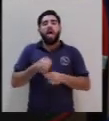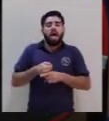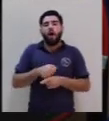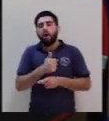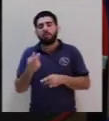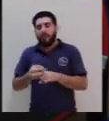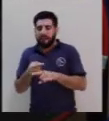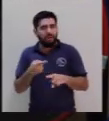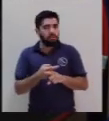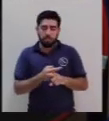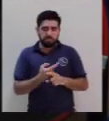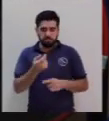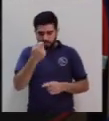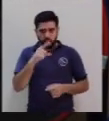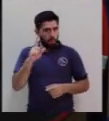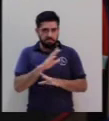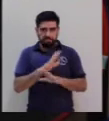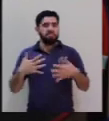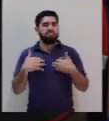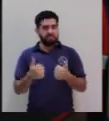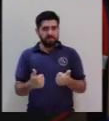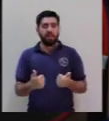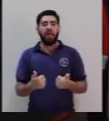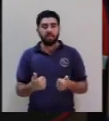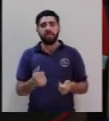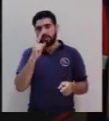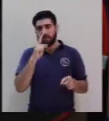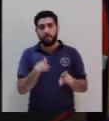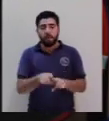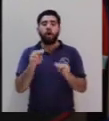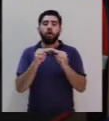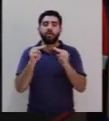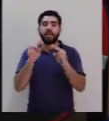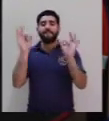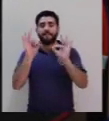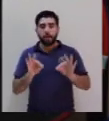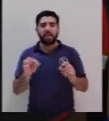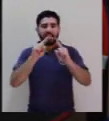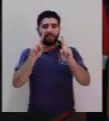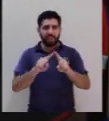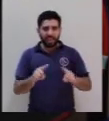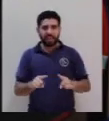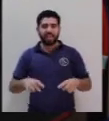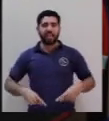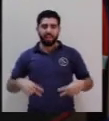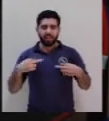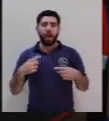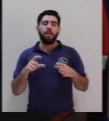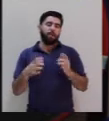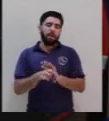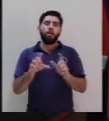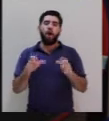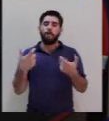que sean saludables con la naturaleza. Eso quiere decir, podemos nosotros aprender de ellos también formas en que nosotros podemos trabajar la